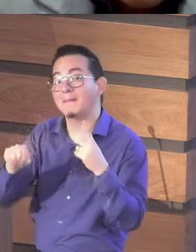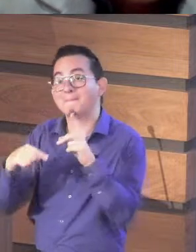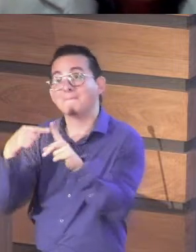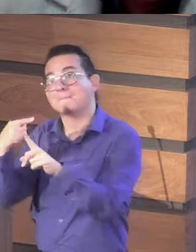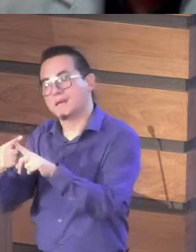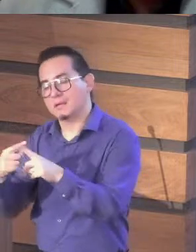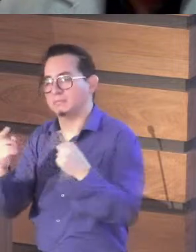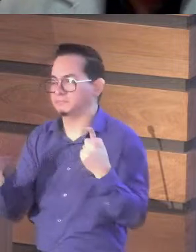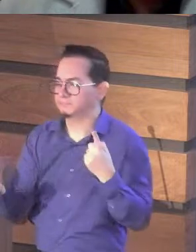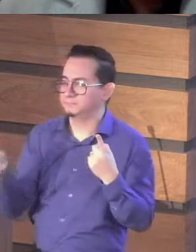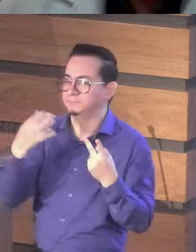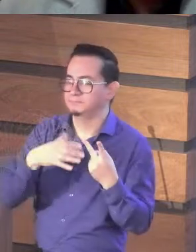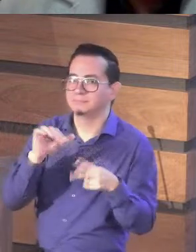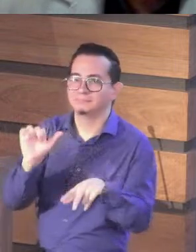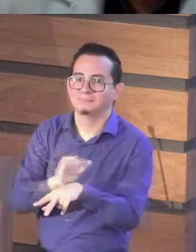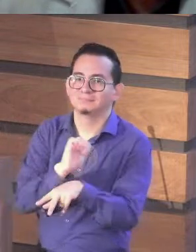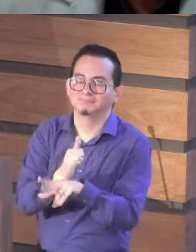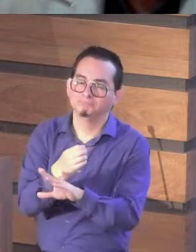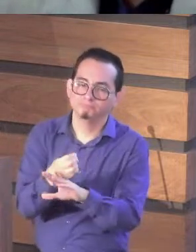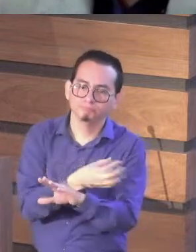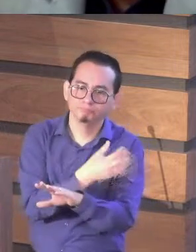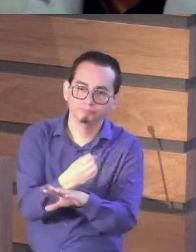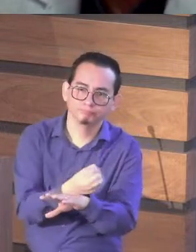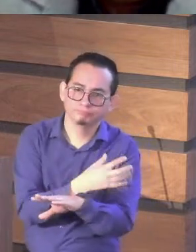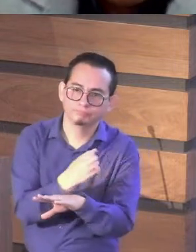gases de efecto